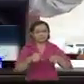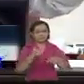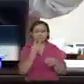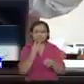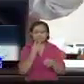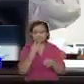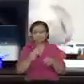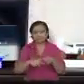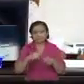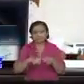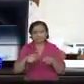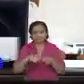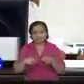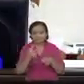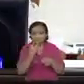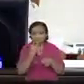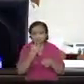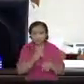tal autonomía